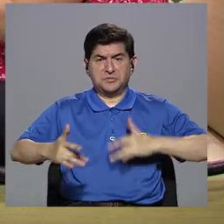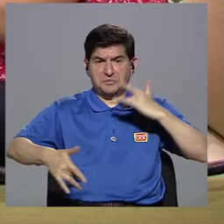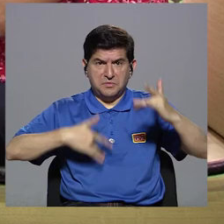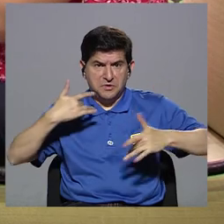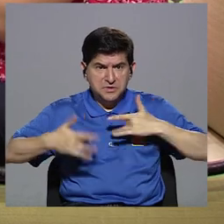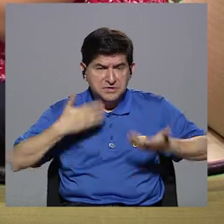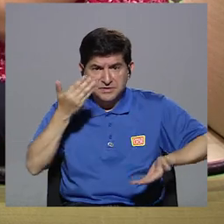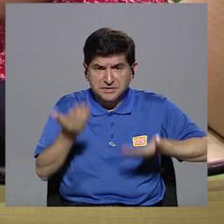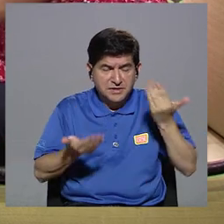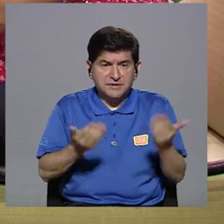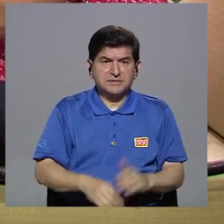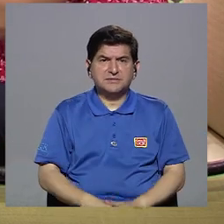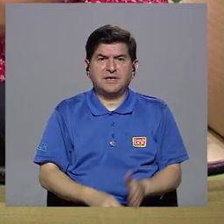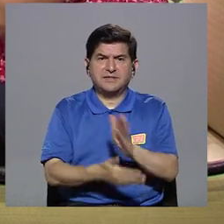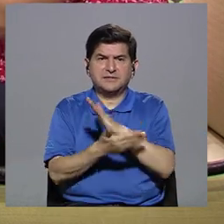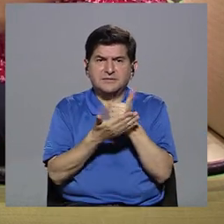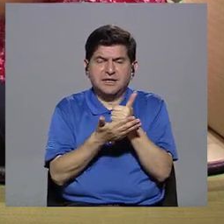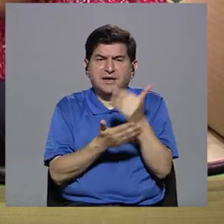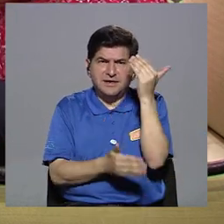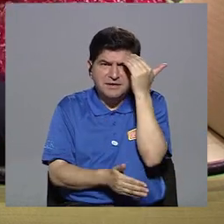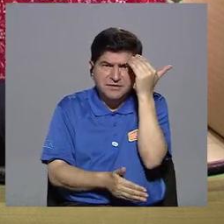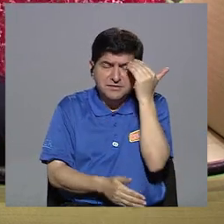es algo